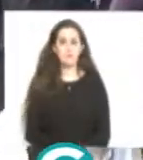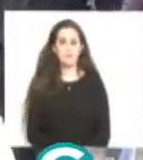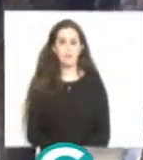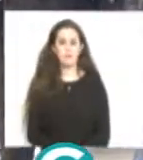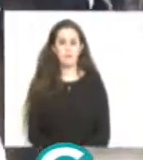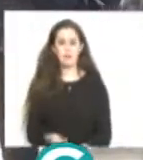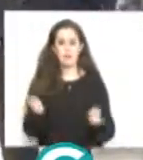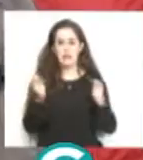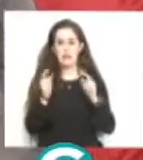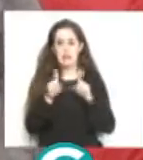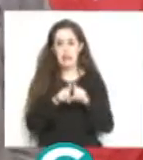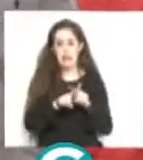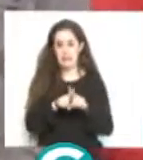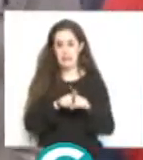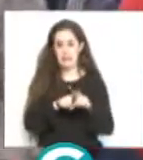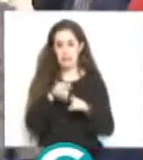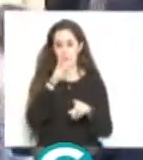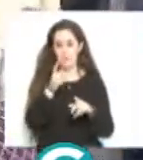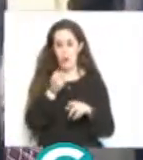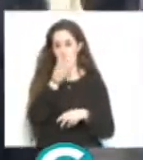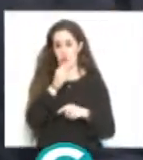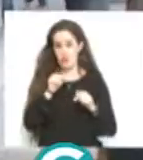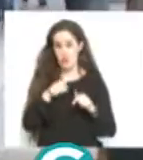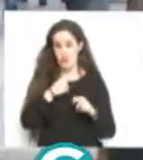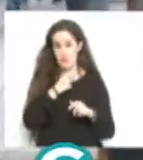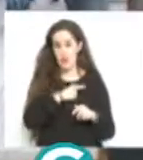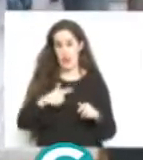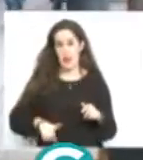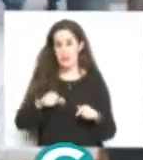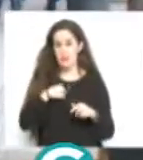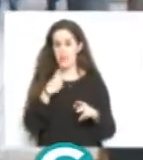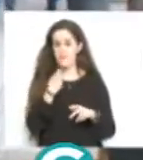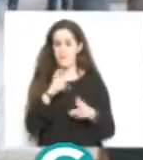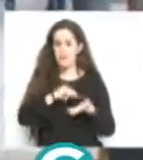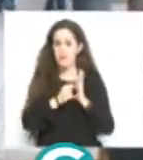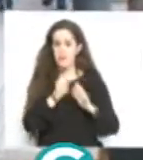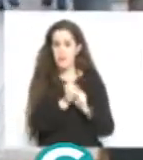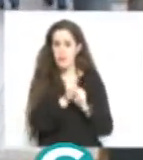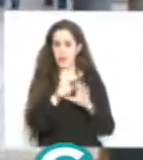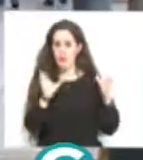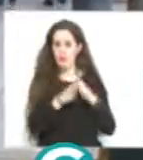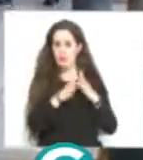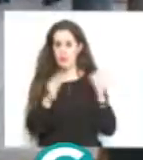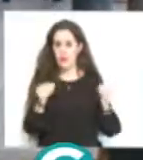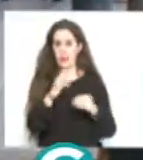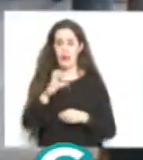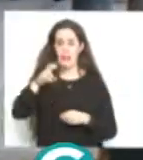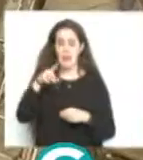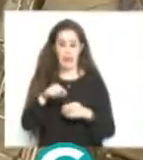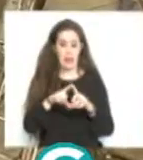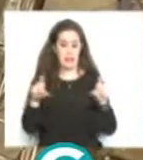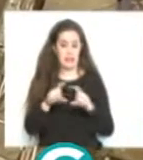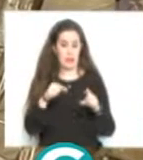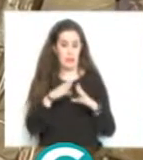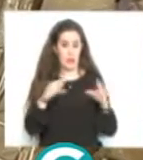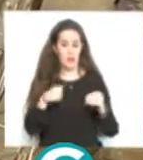Tras las críticas suscitadas por el socialismo gaditano sobre la ausencia de planes de empleo de la Junta de Andalucía, el ente andaluz ha informado